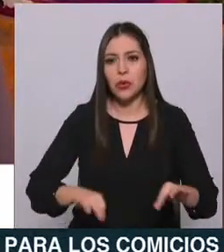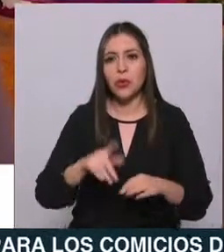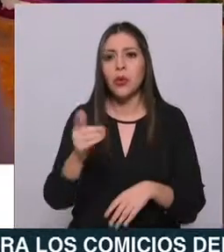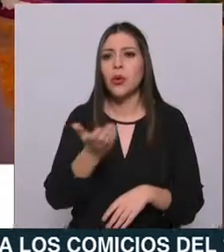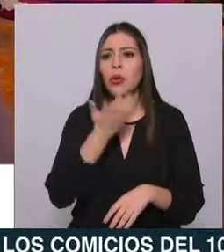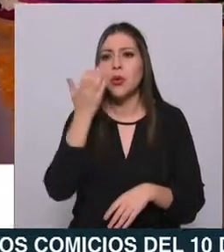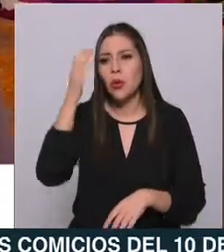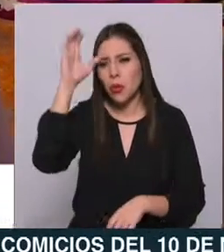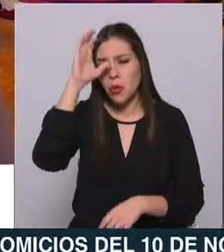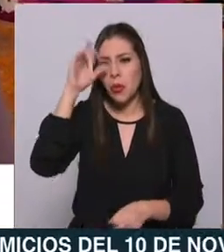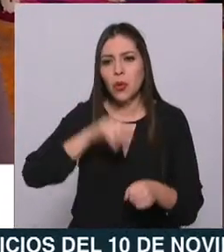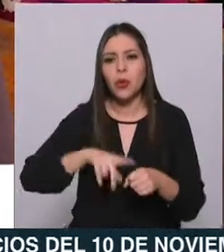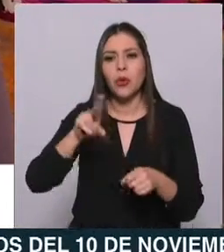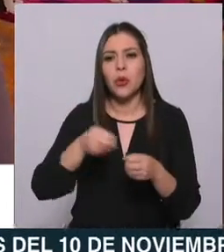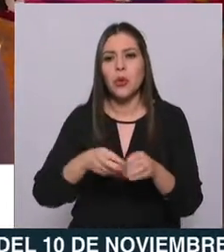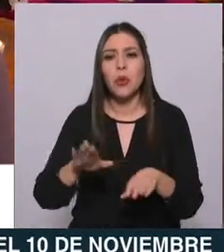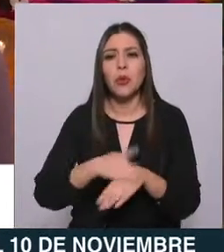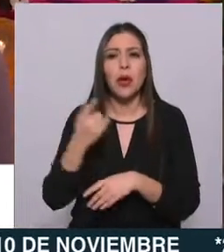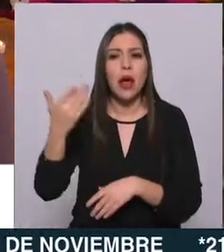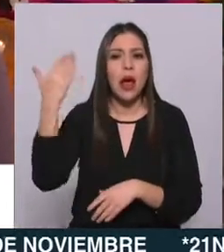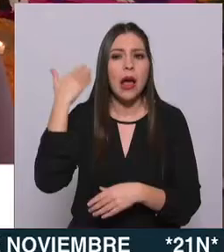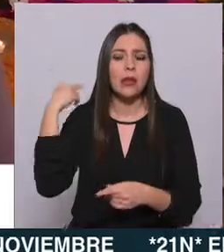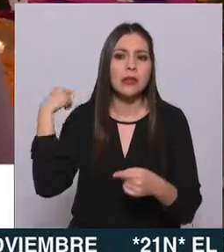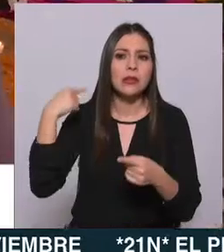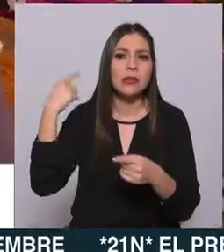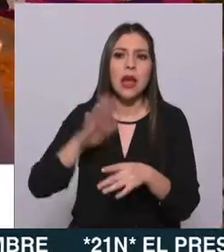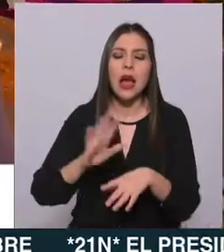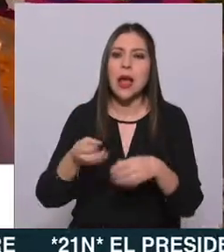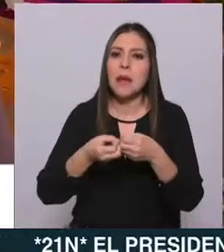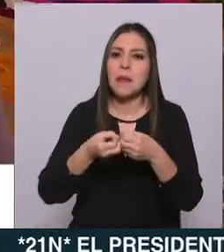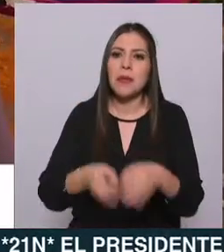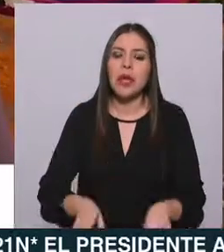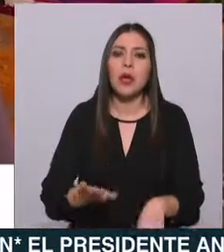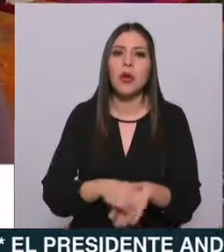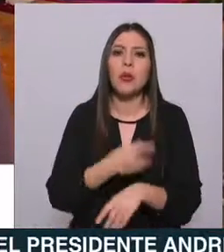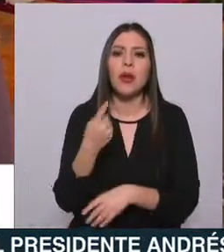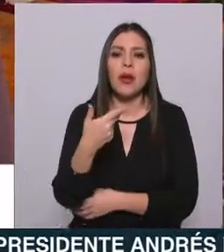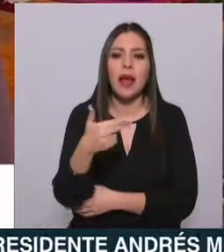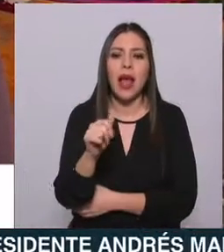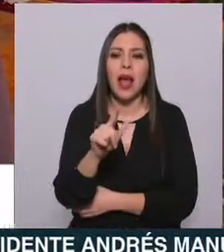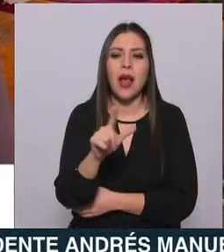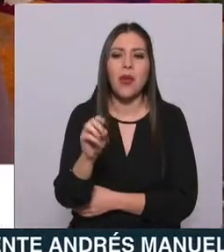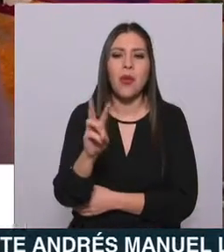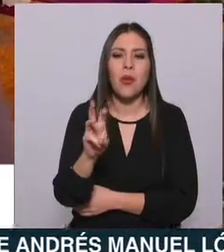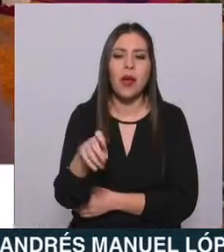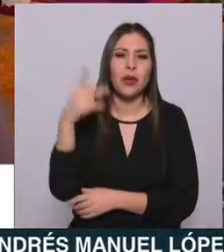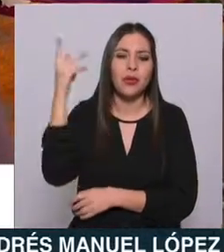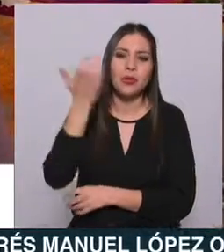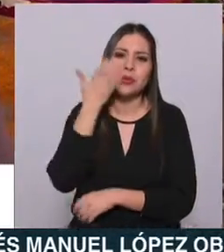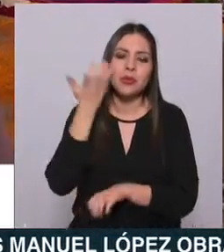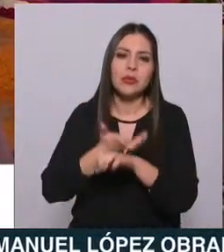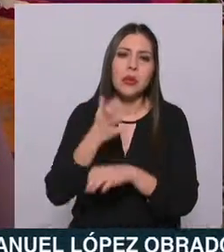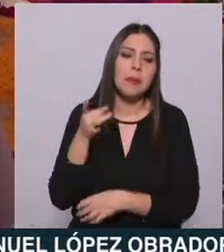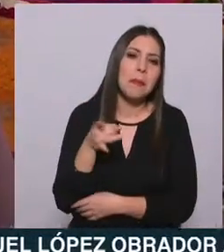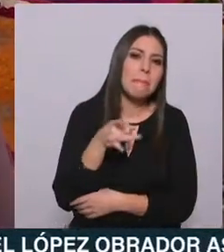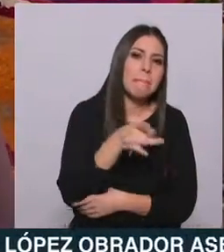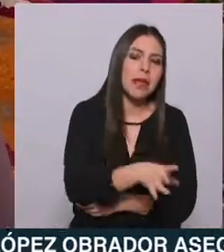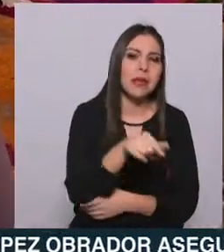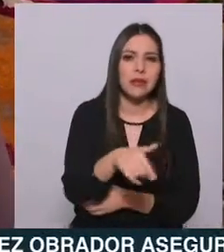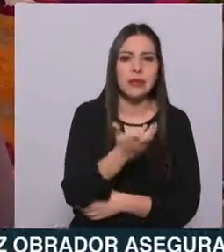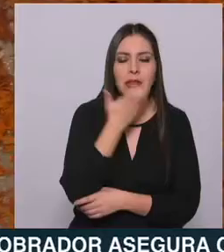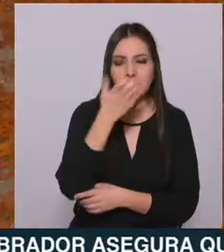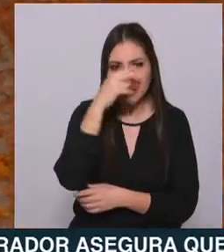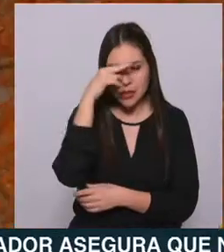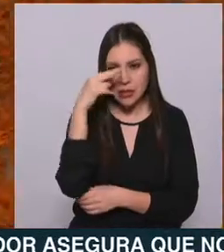que ya se estaba perdiendo terreno, ¿no? Frente al Halloween. Entonces, pues es fabuloso que en todas partes